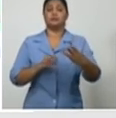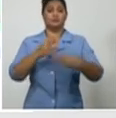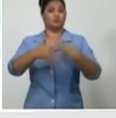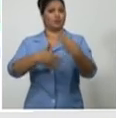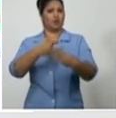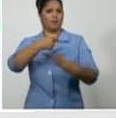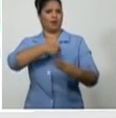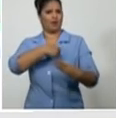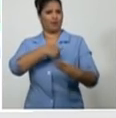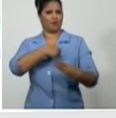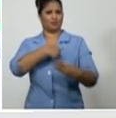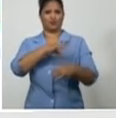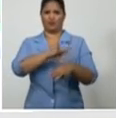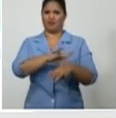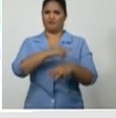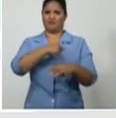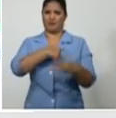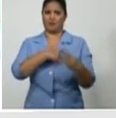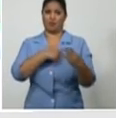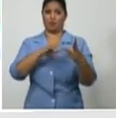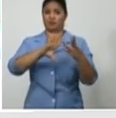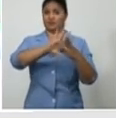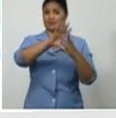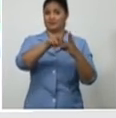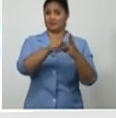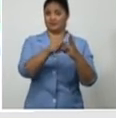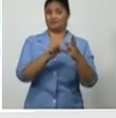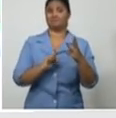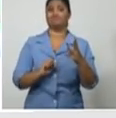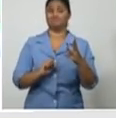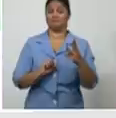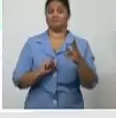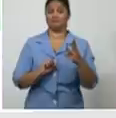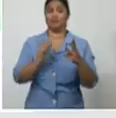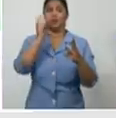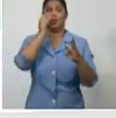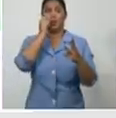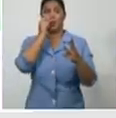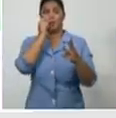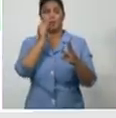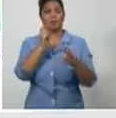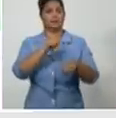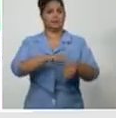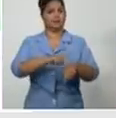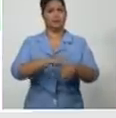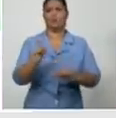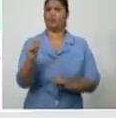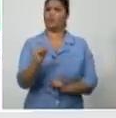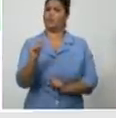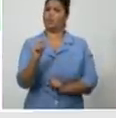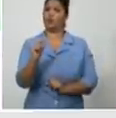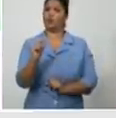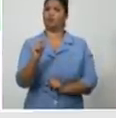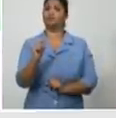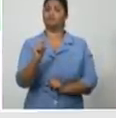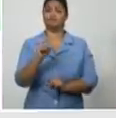Este paciente también tuvo una evolución muy rápida, con muchas